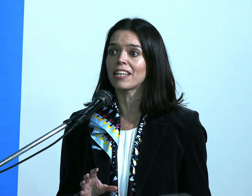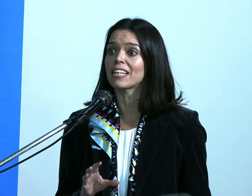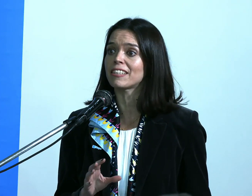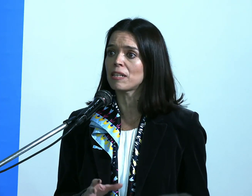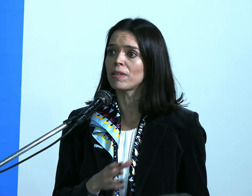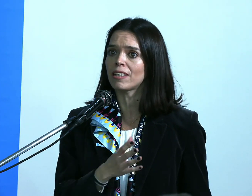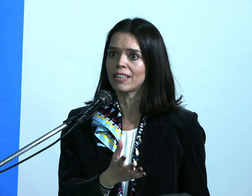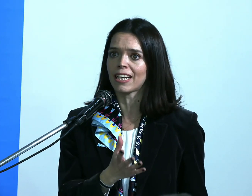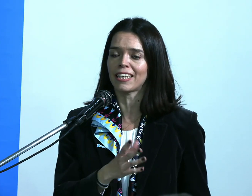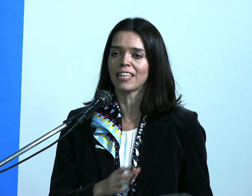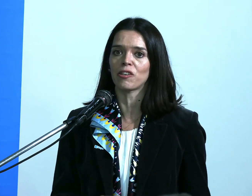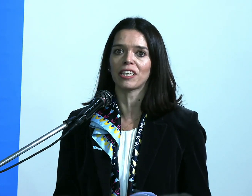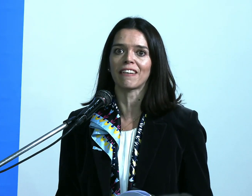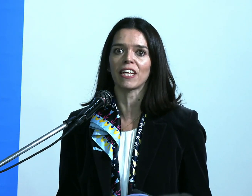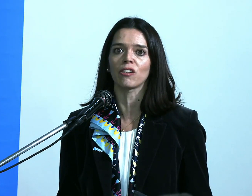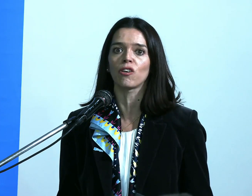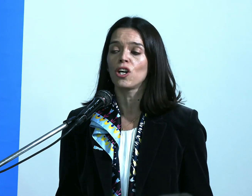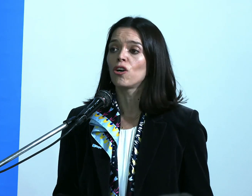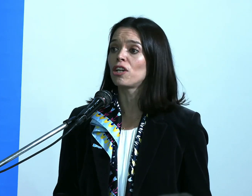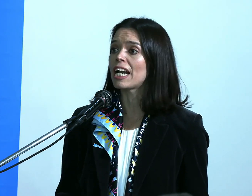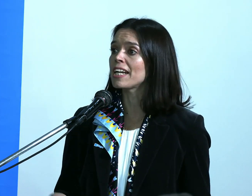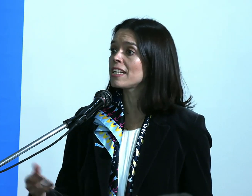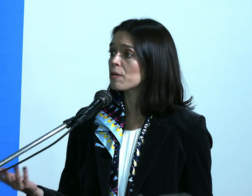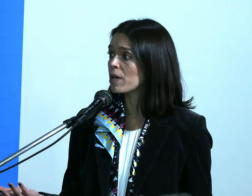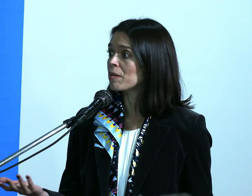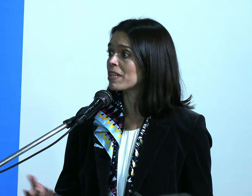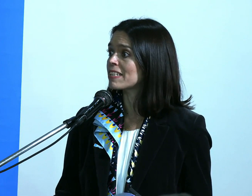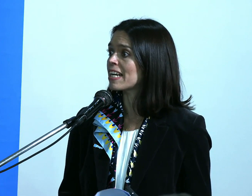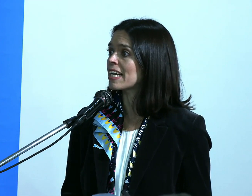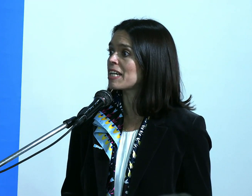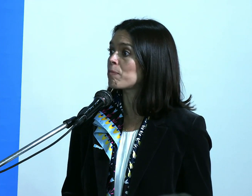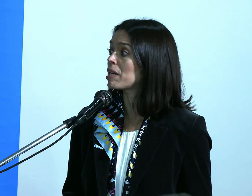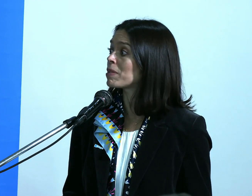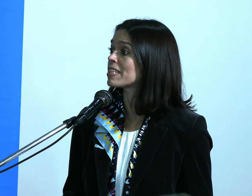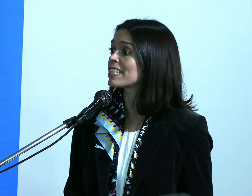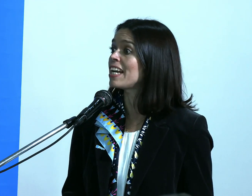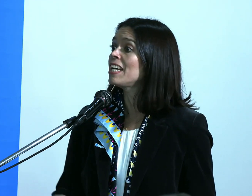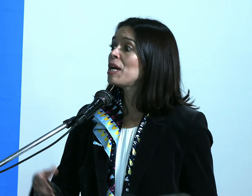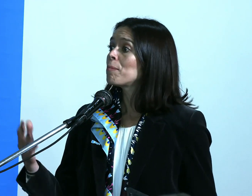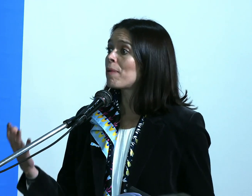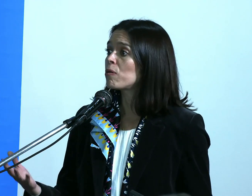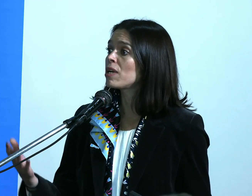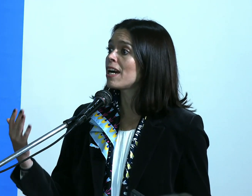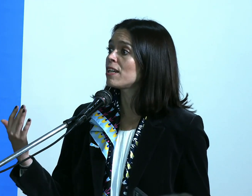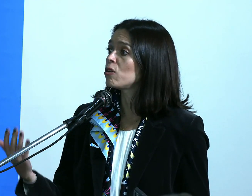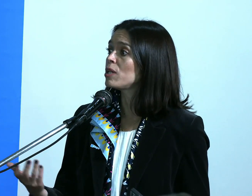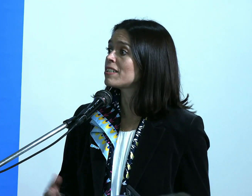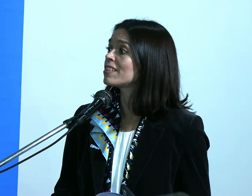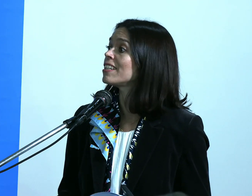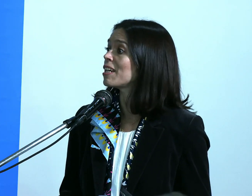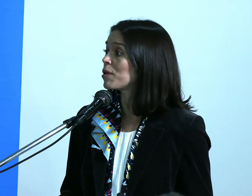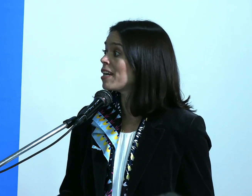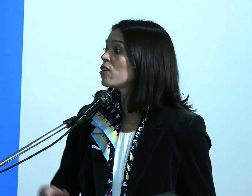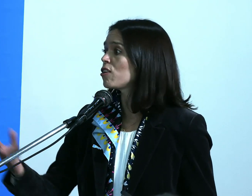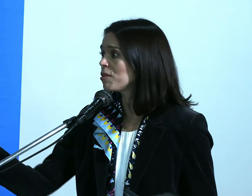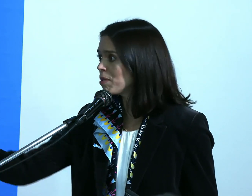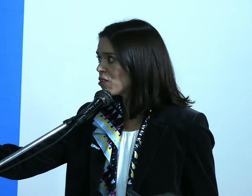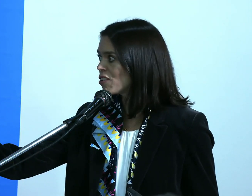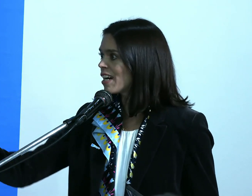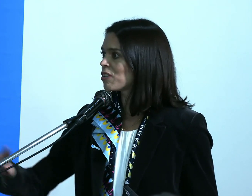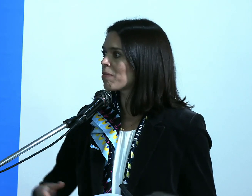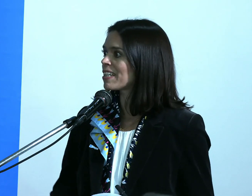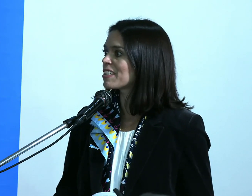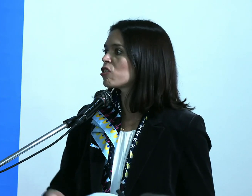a partir del streaming, de la gente que nos está viendo online y que puedan aparecer acá en el panel presencial. Paula, Luis y Aurelio,